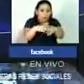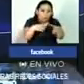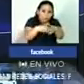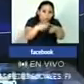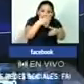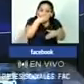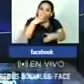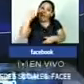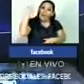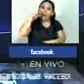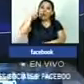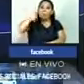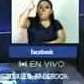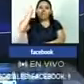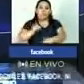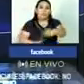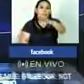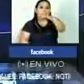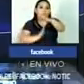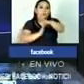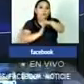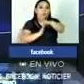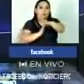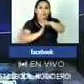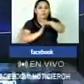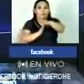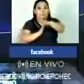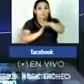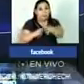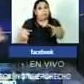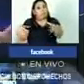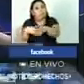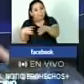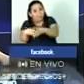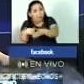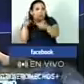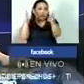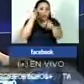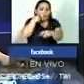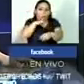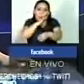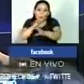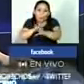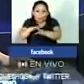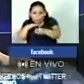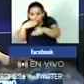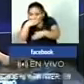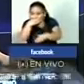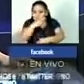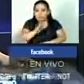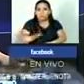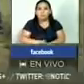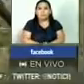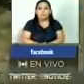al fuego de un mes que concedió que concedió ante la emergencia sanitaria por el nuevo coronavirus